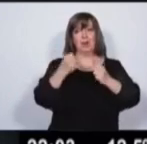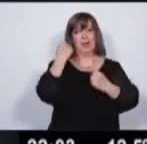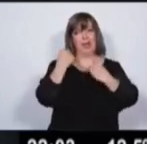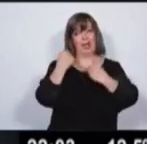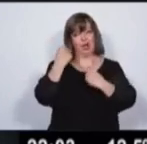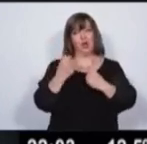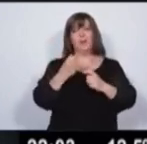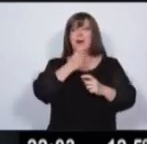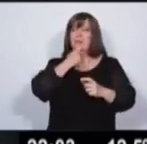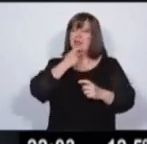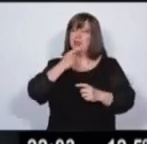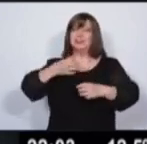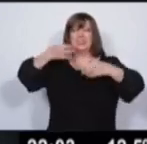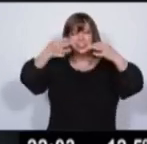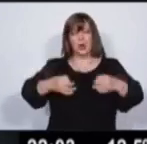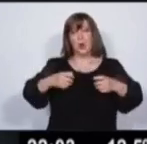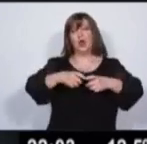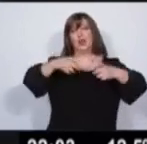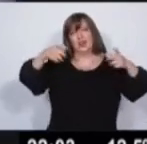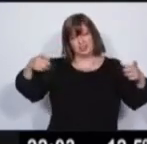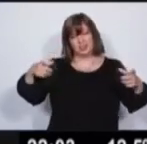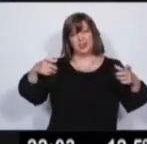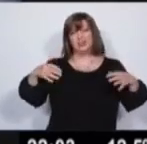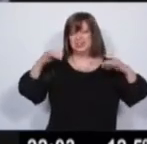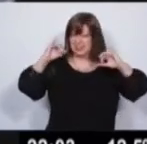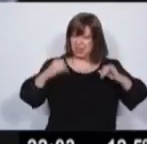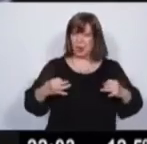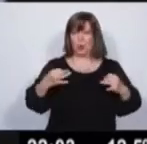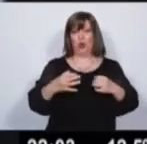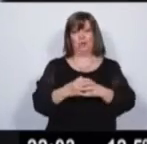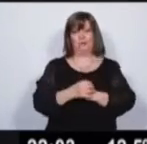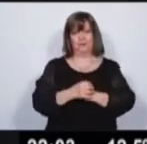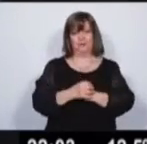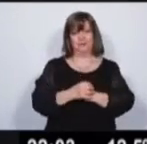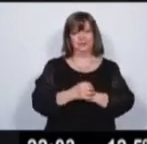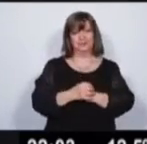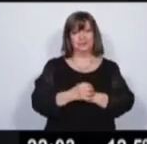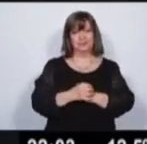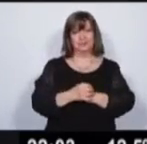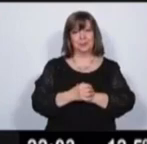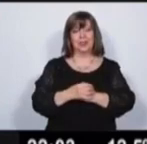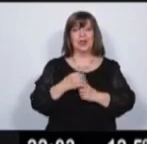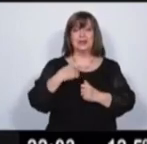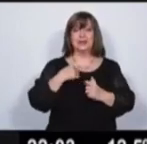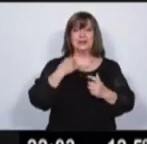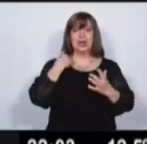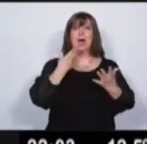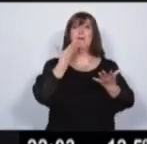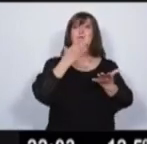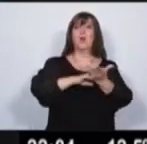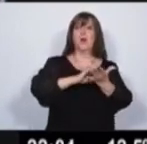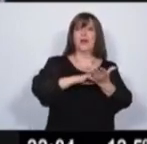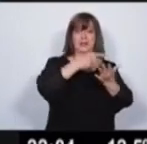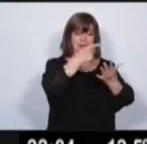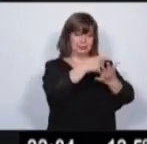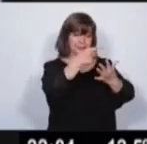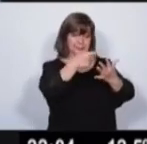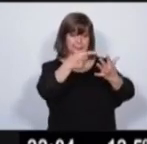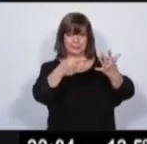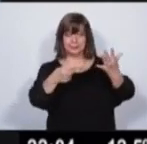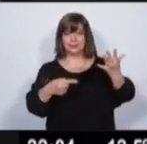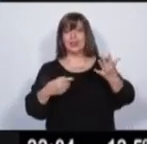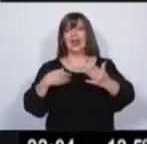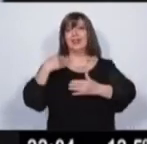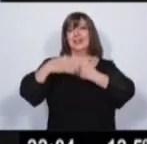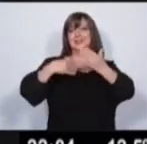Mendoza crecerá Gracias candidato bueno hemos escuchado los candidatos con las propuestas respecto de